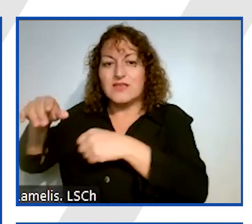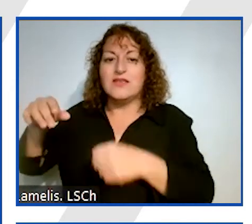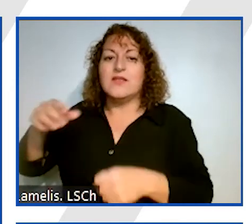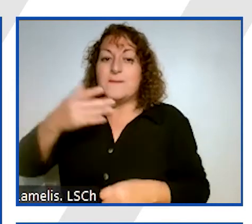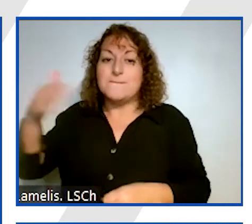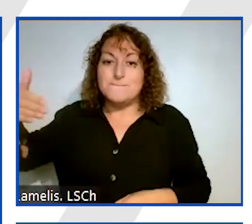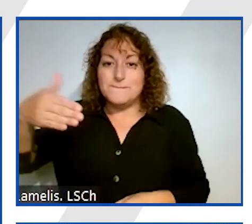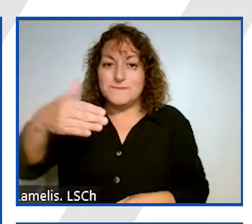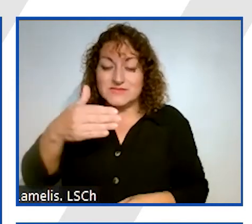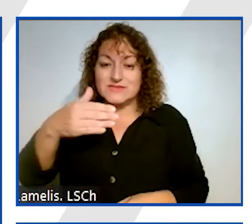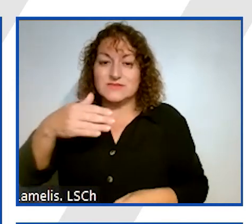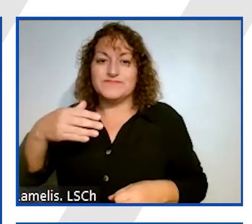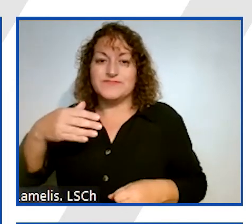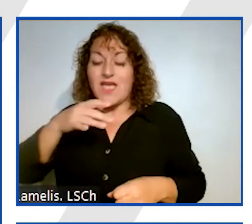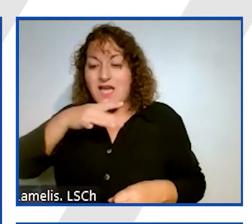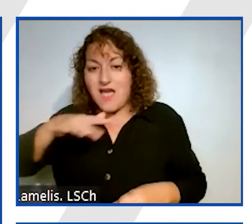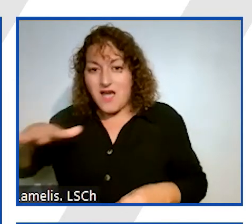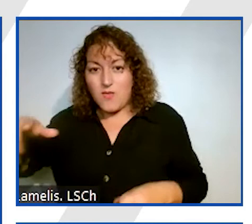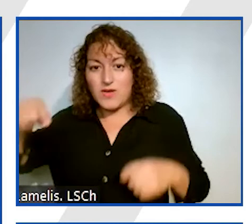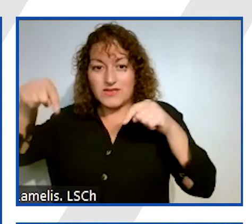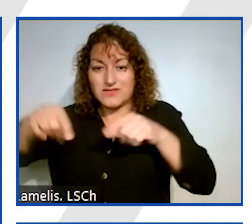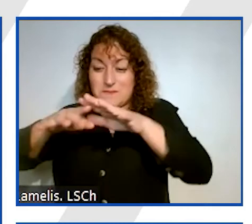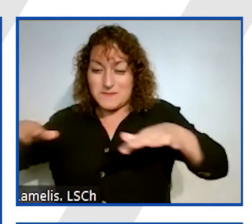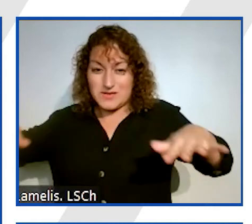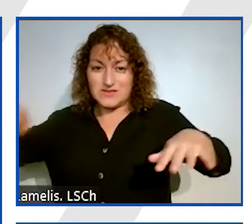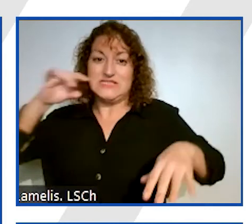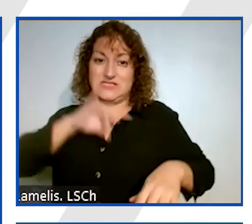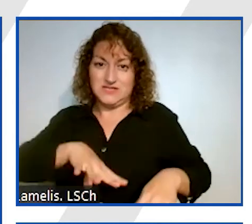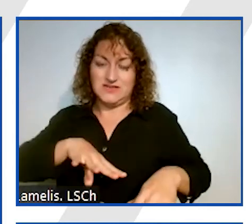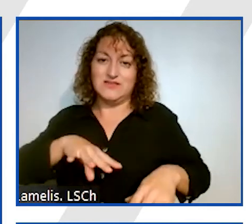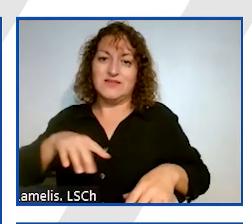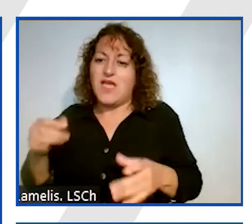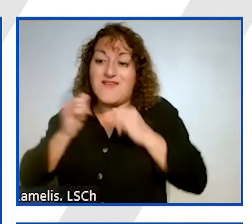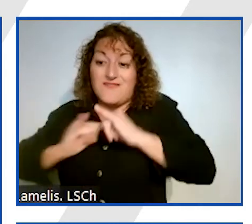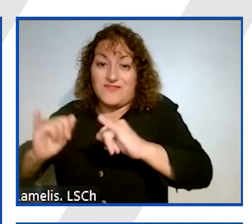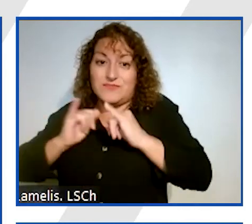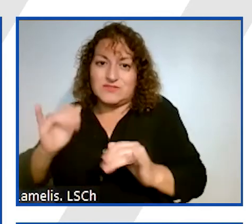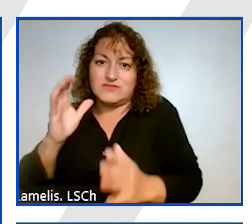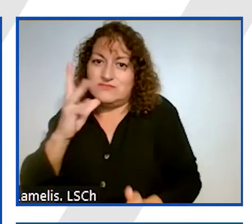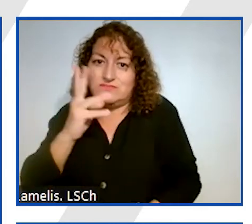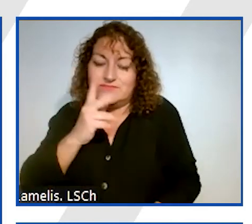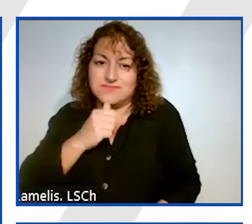no tenía información suficiente para ser evaluada. Y esta información es básicamente